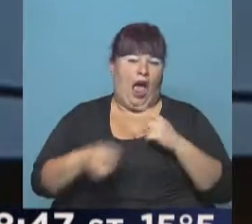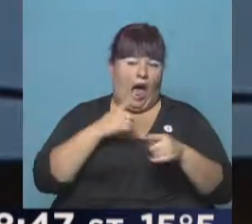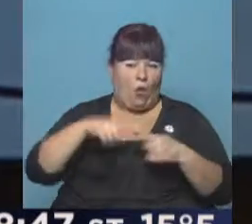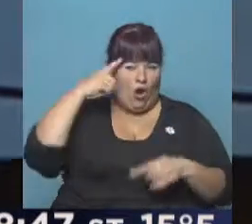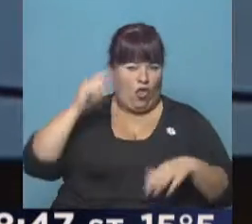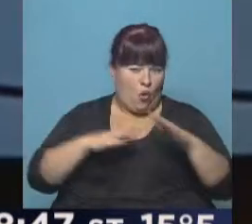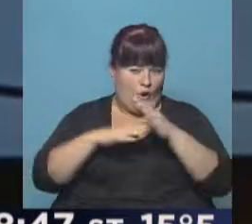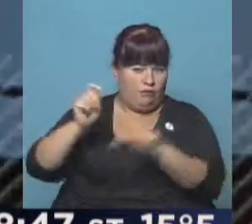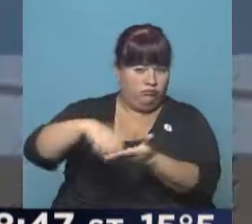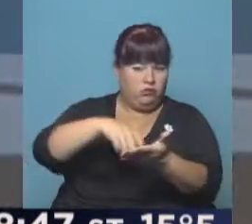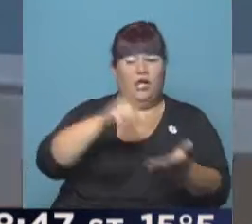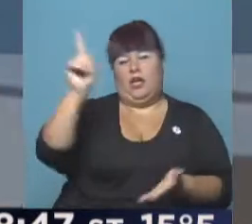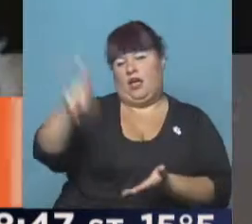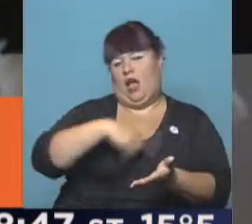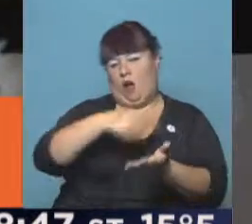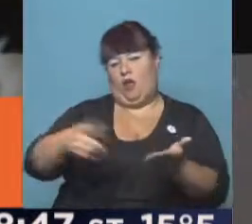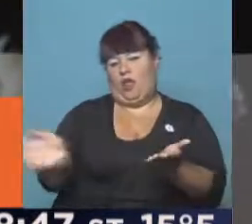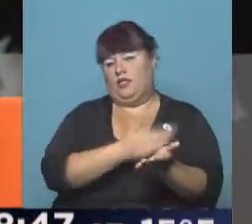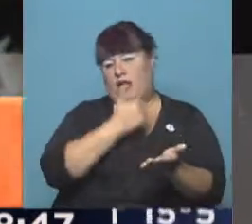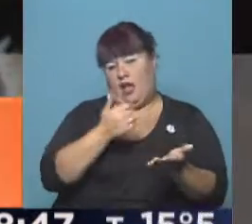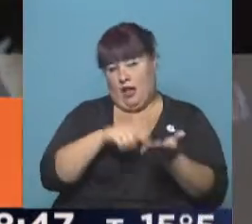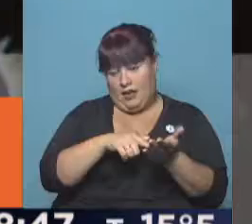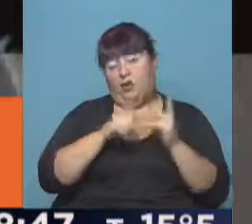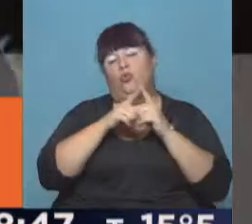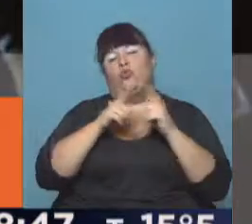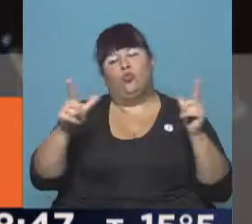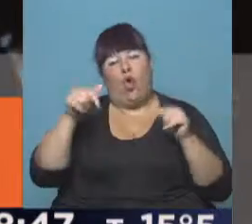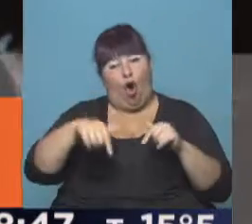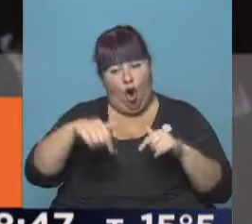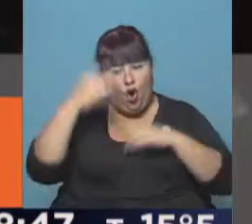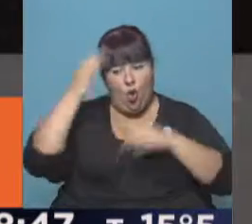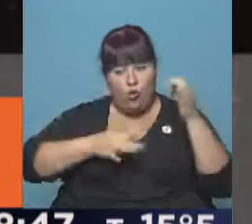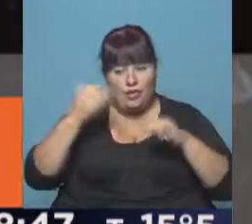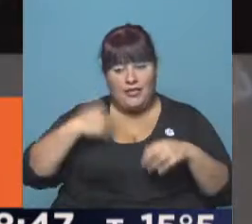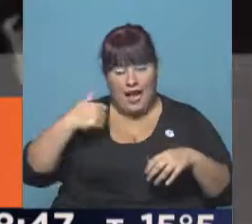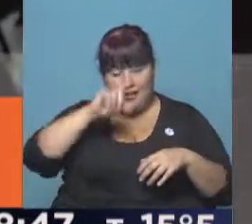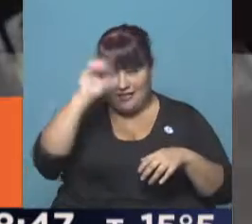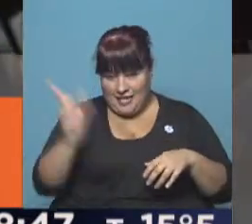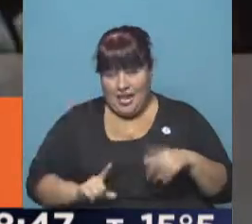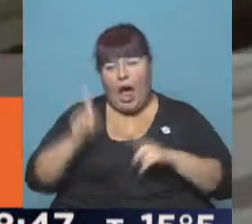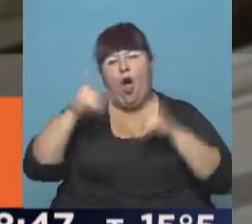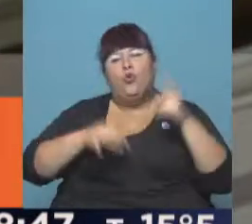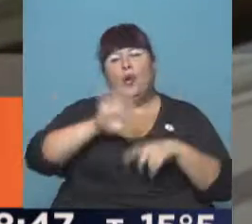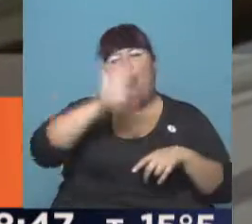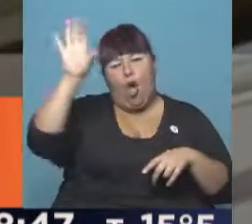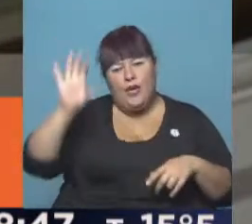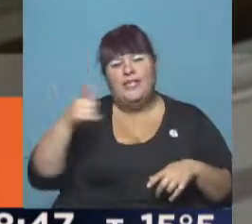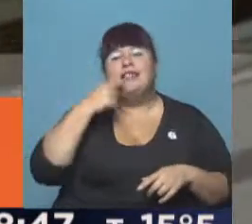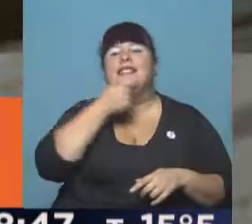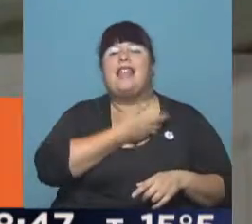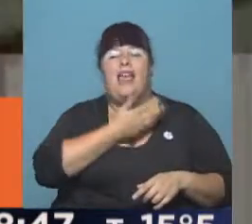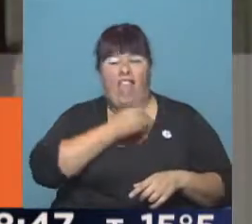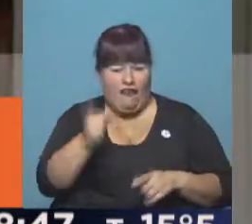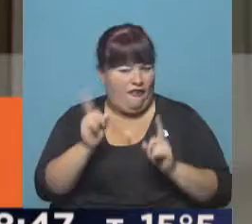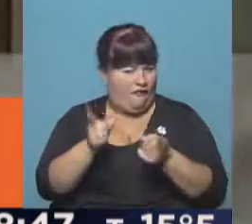la corte que eliminará estoy bueno afortunadamente hoy en la justicia nacional hay justicias provinciales como en santa fe ahora